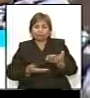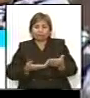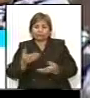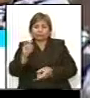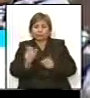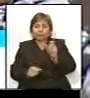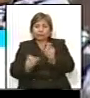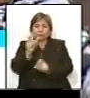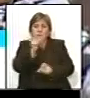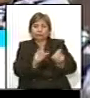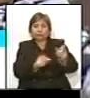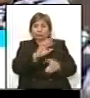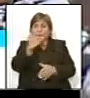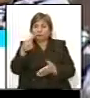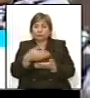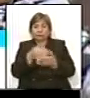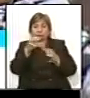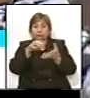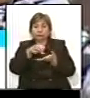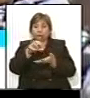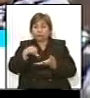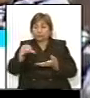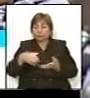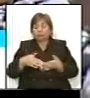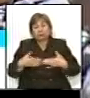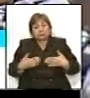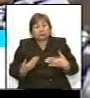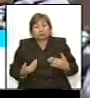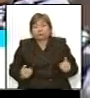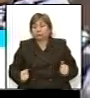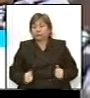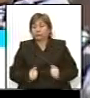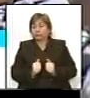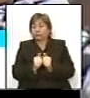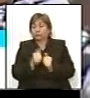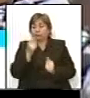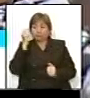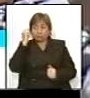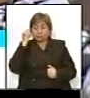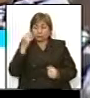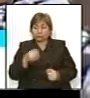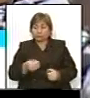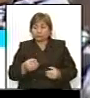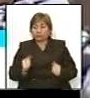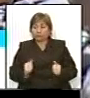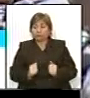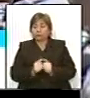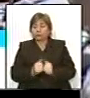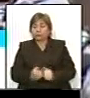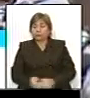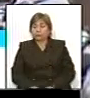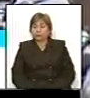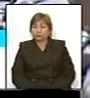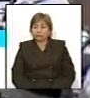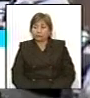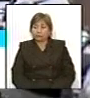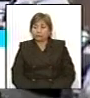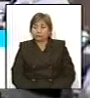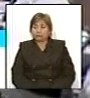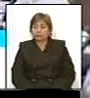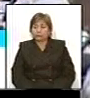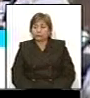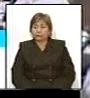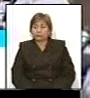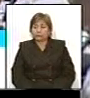la población en general, ¿no? Sí. En lo que podamos acompañar al respecto, creo, congresista encantada, ¿no es cierto? Porque Y lo